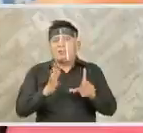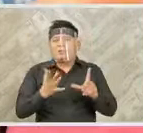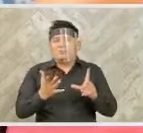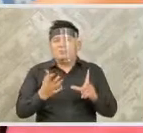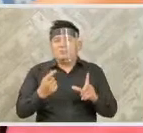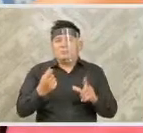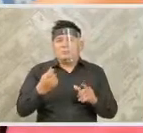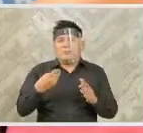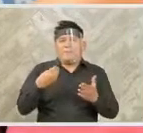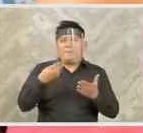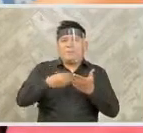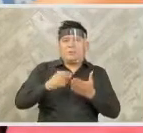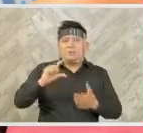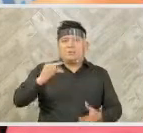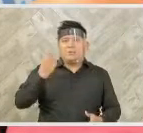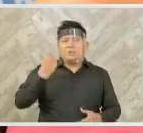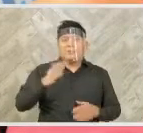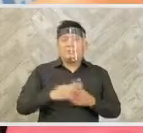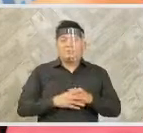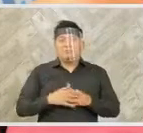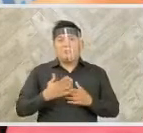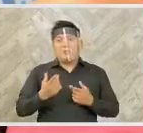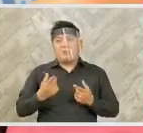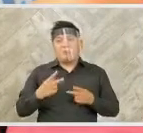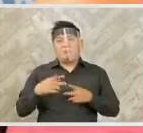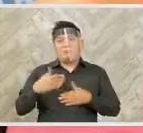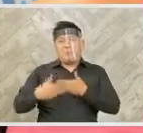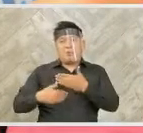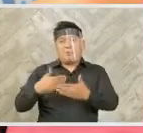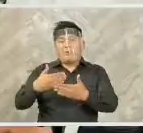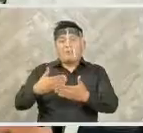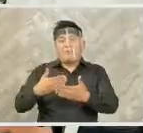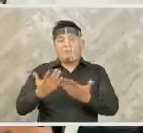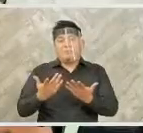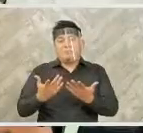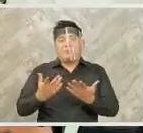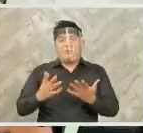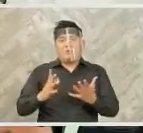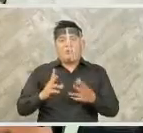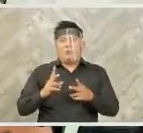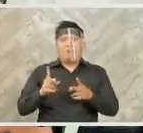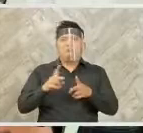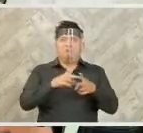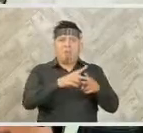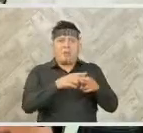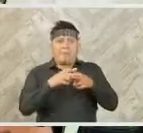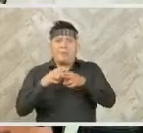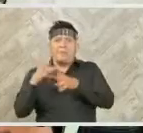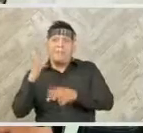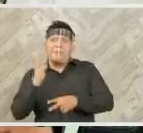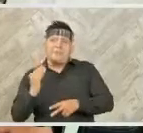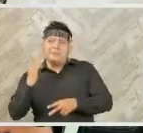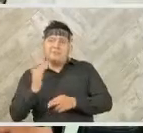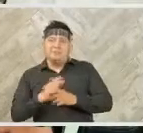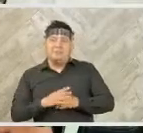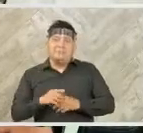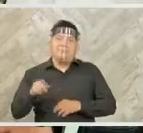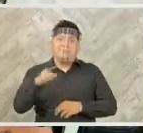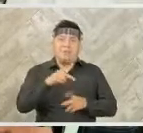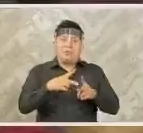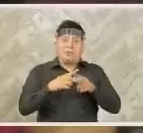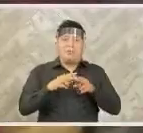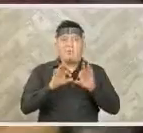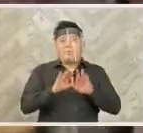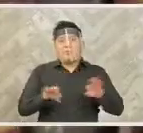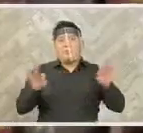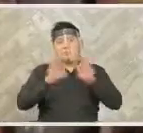que empiecen a tener una historia crediticia que en unos meses le va a permitir tener acceso a ese crédito que muchas veces es muy necesario y que además